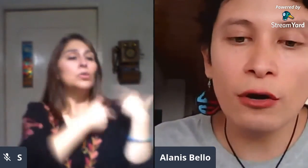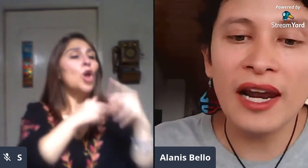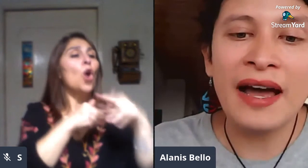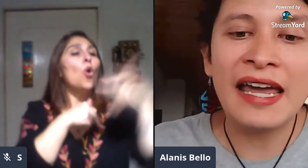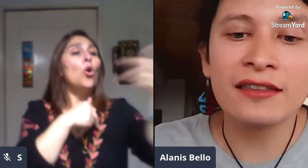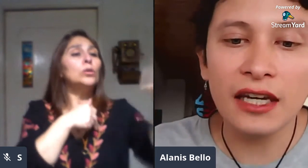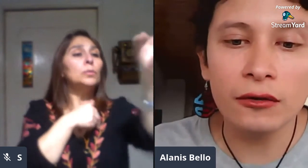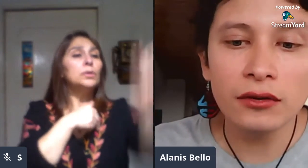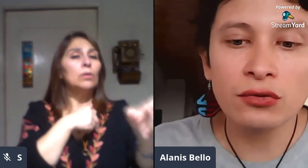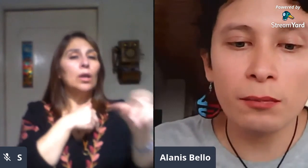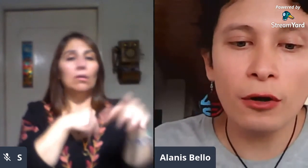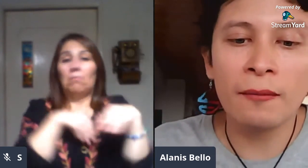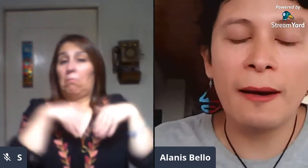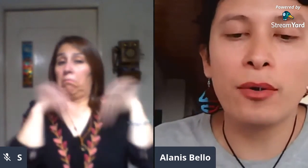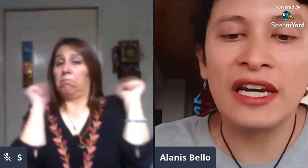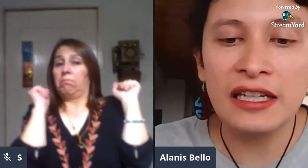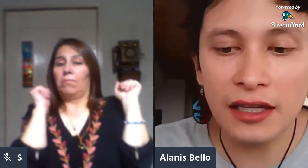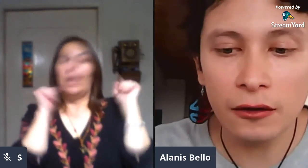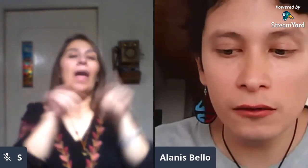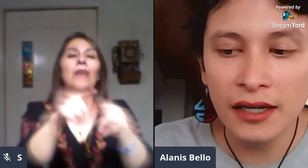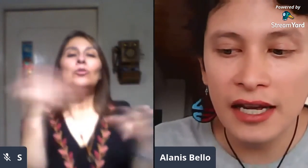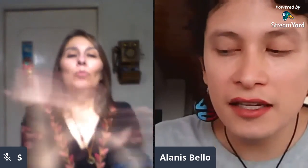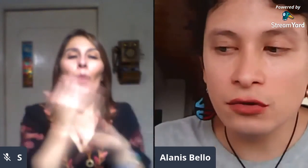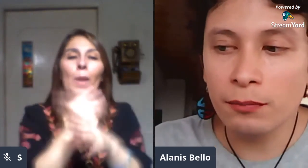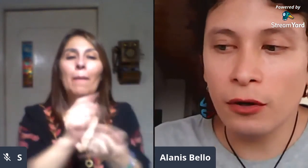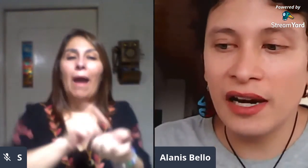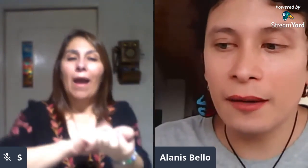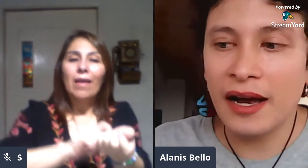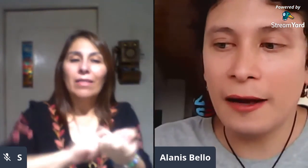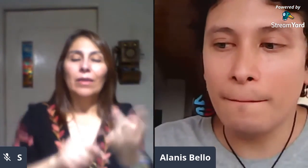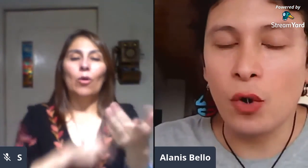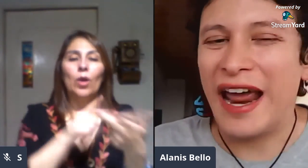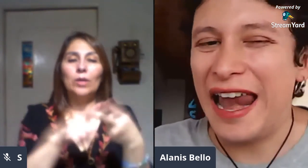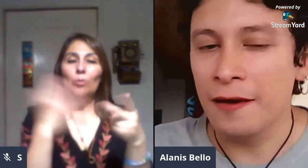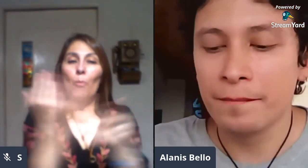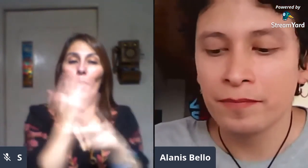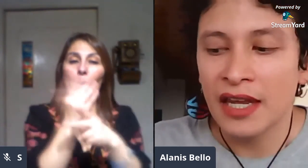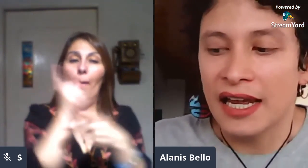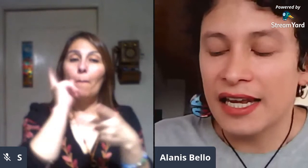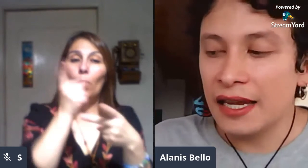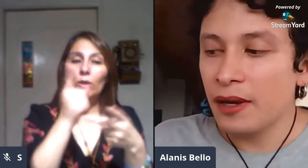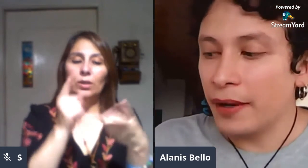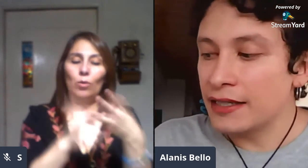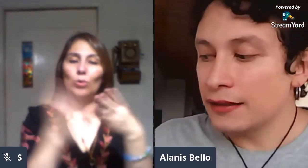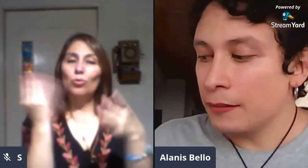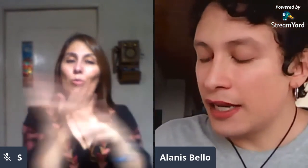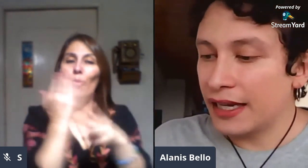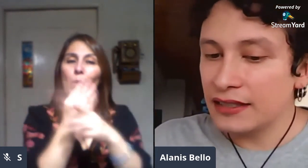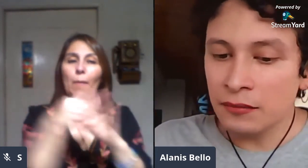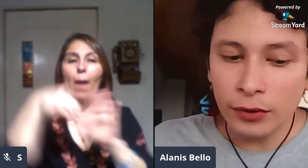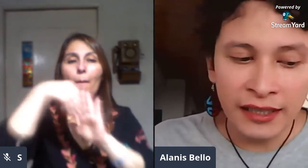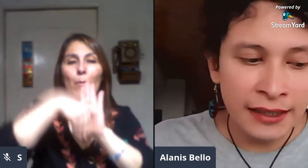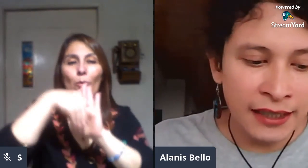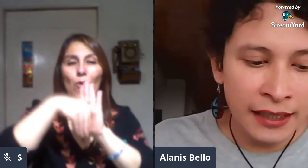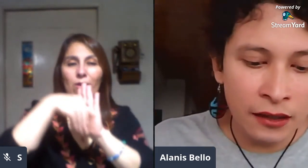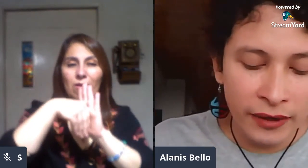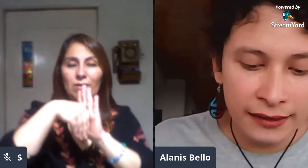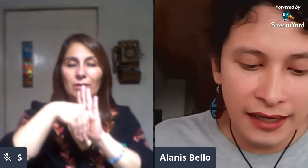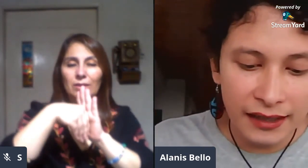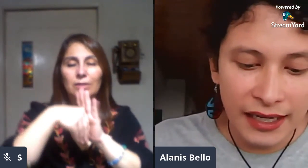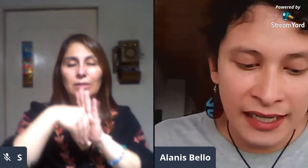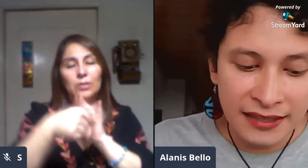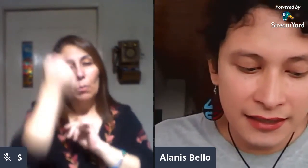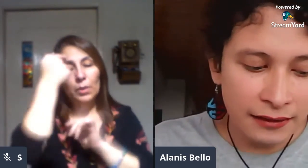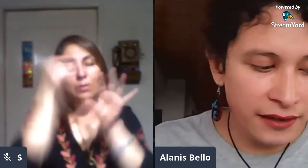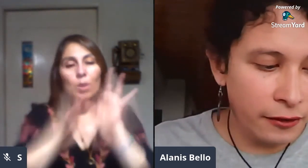eso es un problema ético, es un problema político y es un problema moral. Y me parece también que es importante tener en